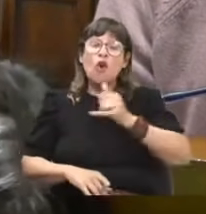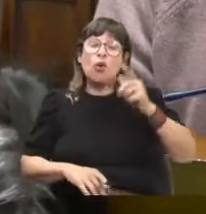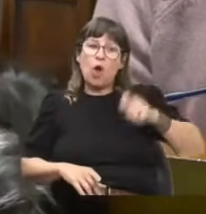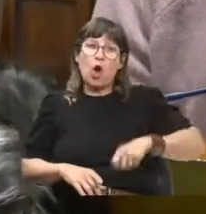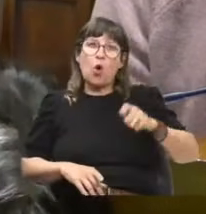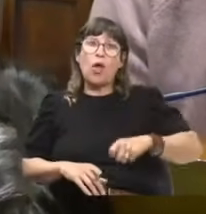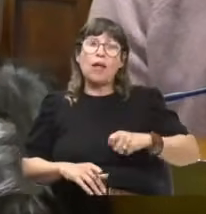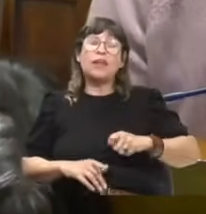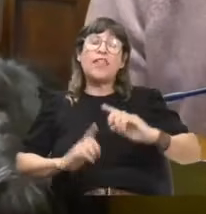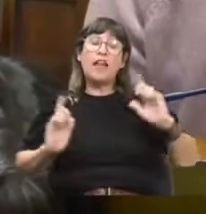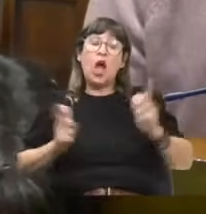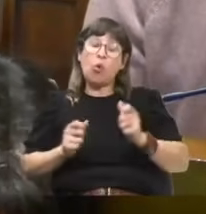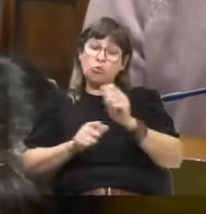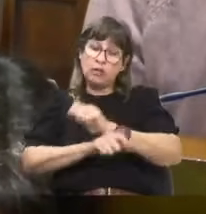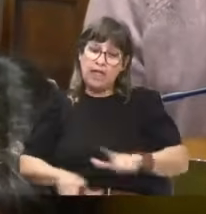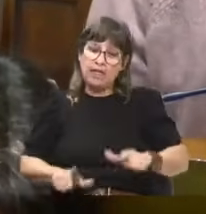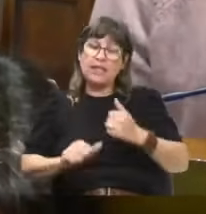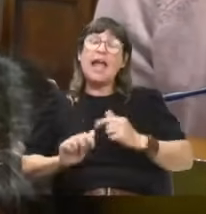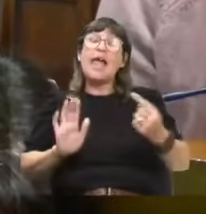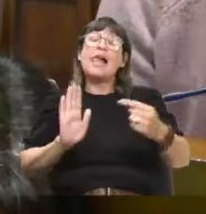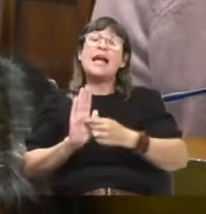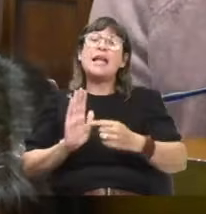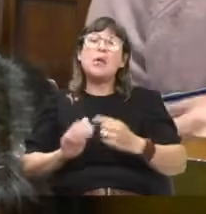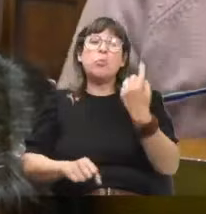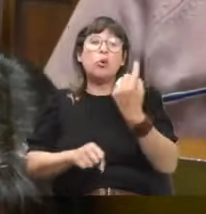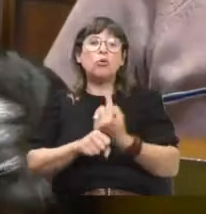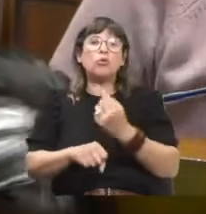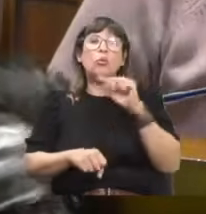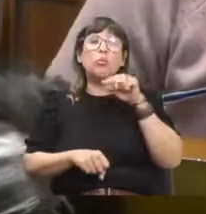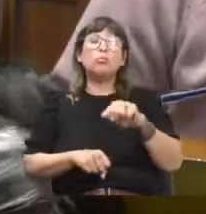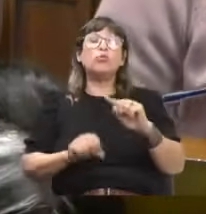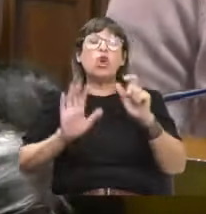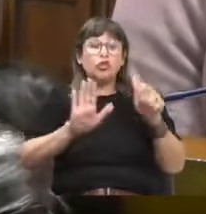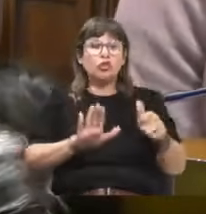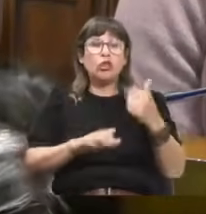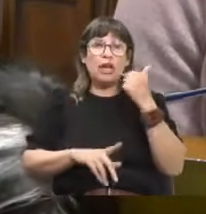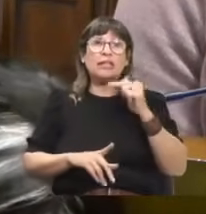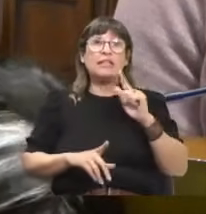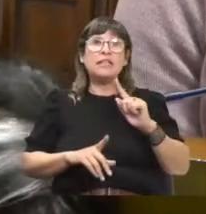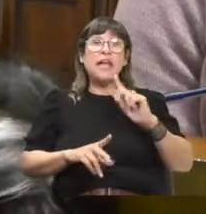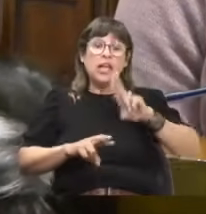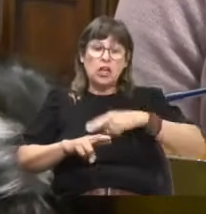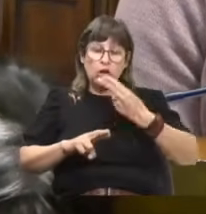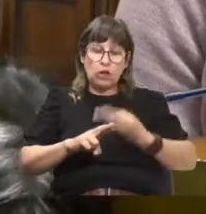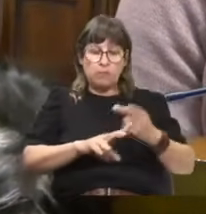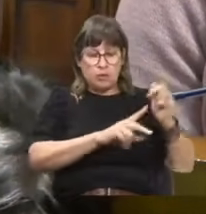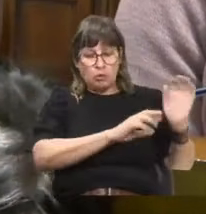de la JUTEP en el punto 1.6 y los remito a leerlo.